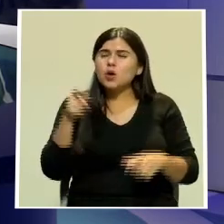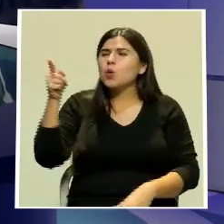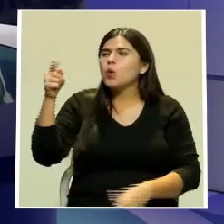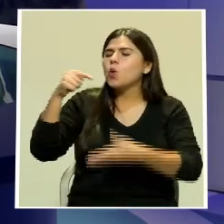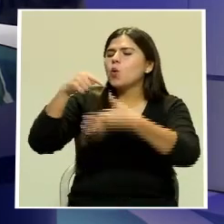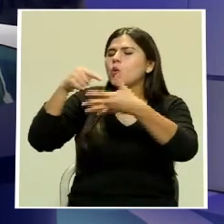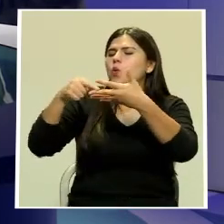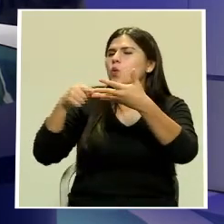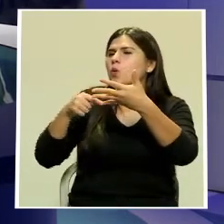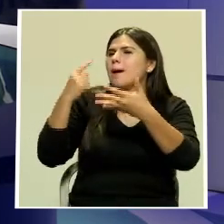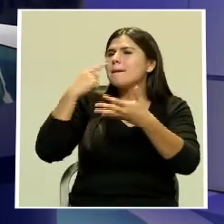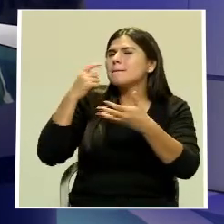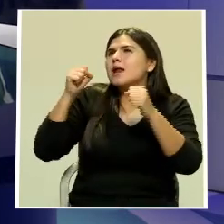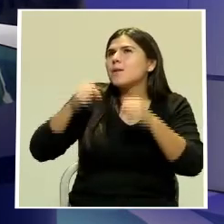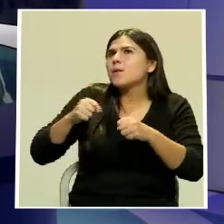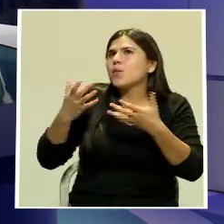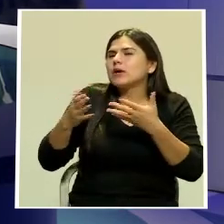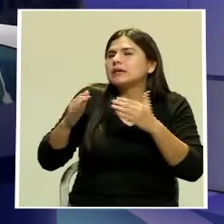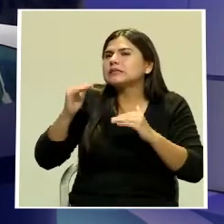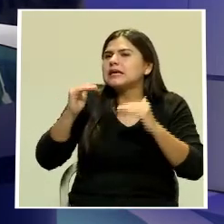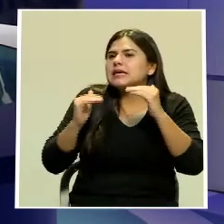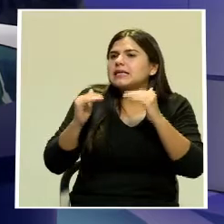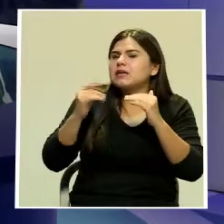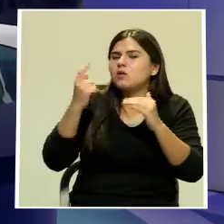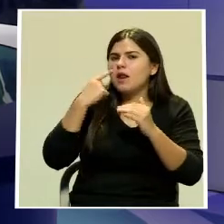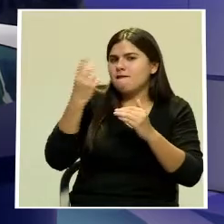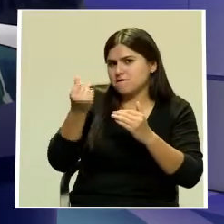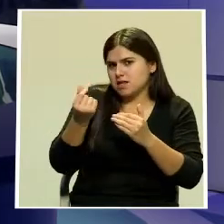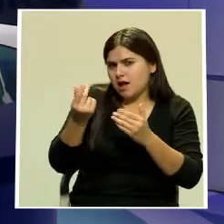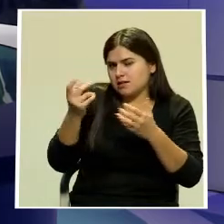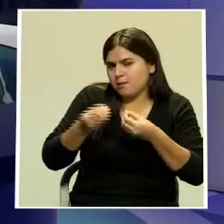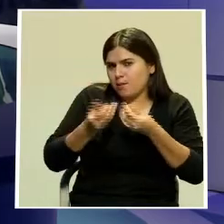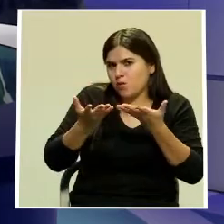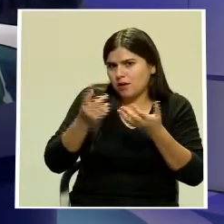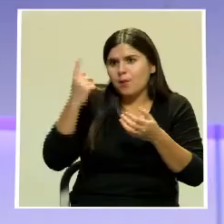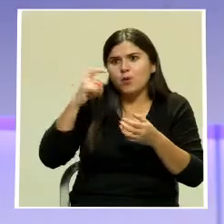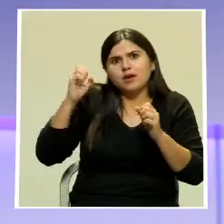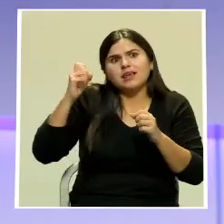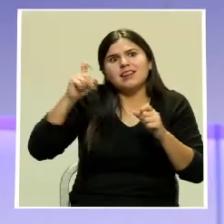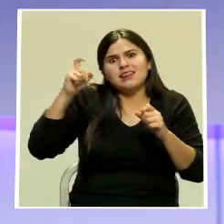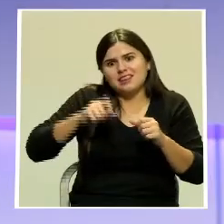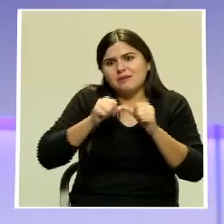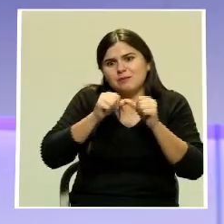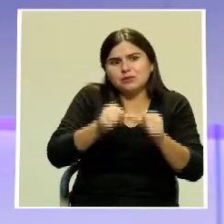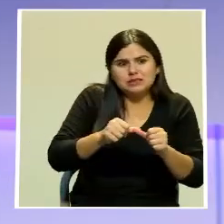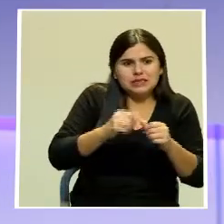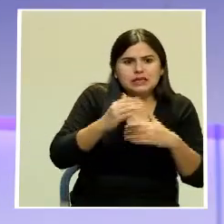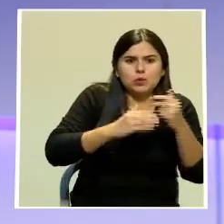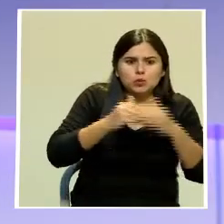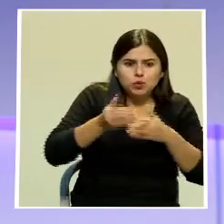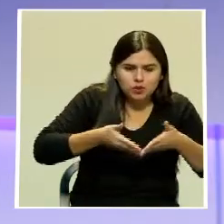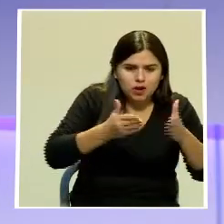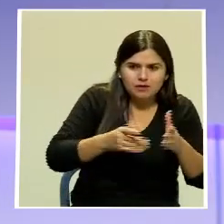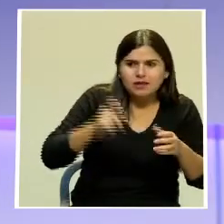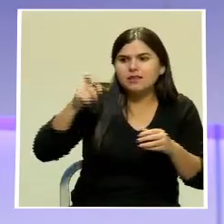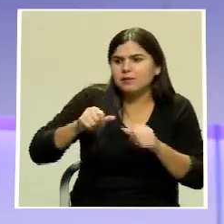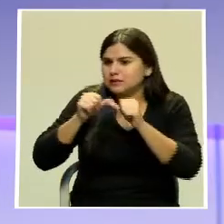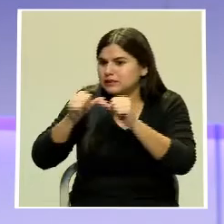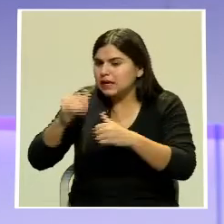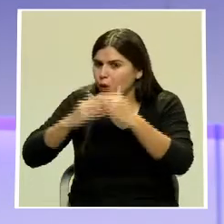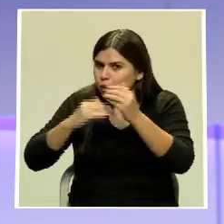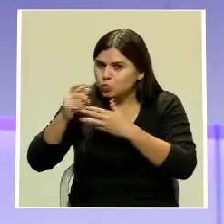para que haya un equilibrio en las finanzas públicas? Porque hay que seguir haciendo carreteras, claro, hay que construir escuelas y hay que pagar los